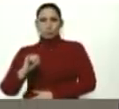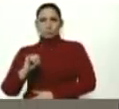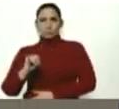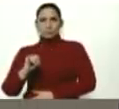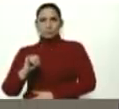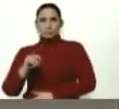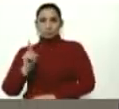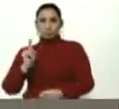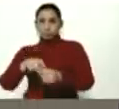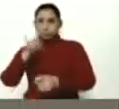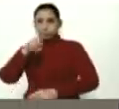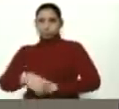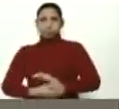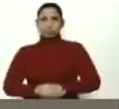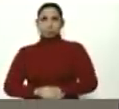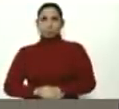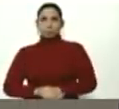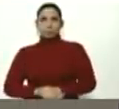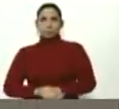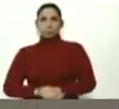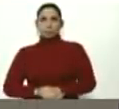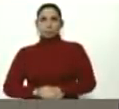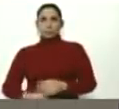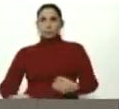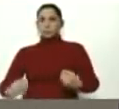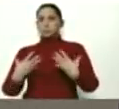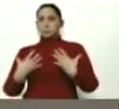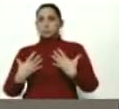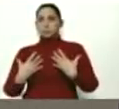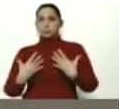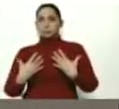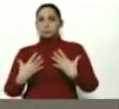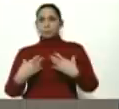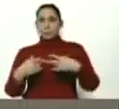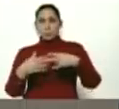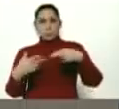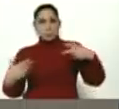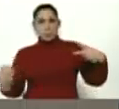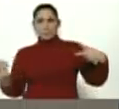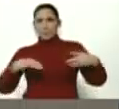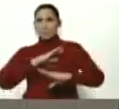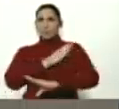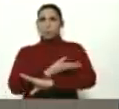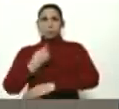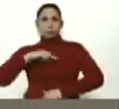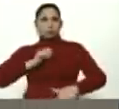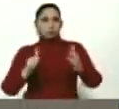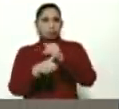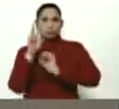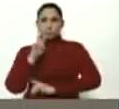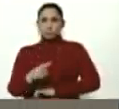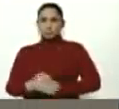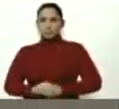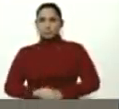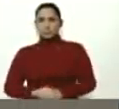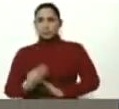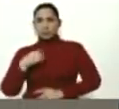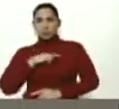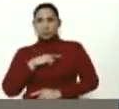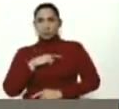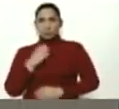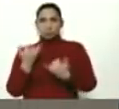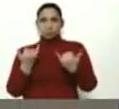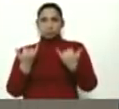forma parte de este virus, de una cepa más virulenta de la que habíamos visto hasta ahora, y en estos momentos